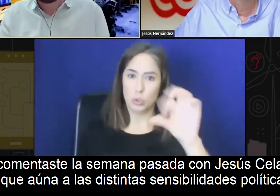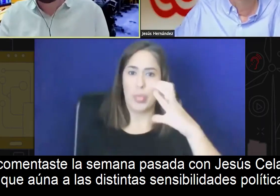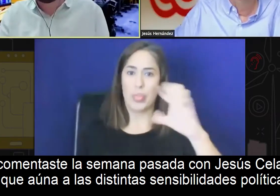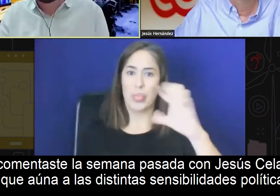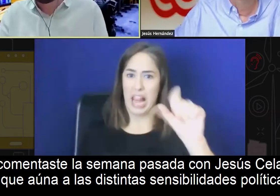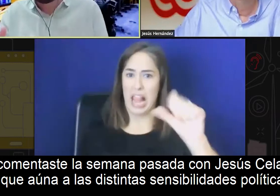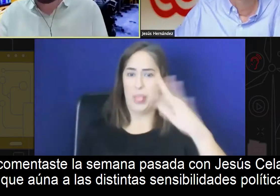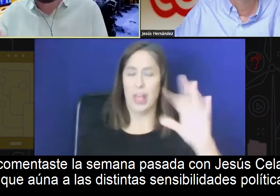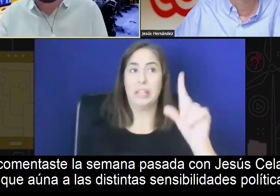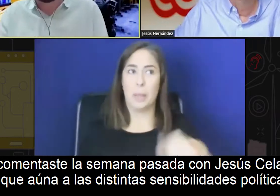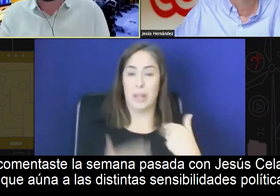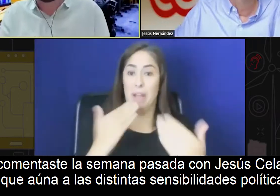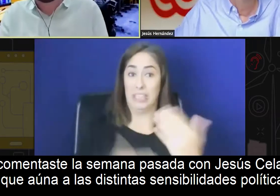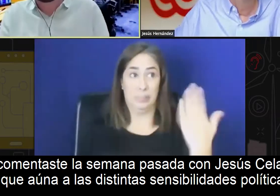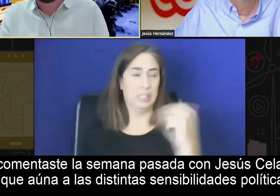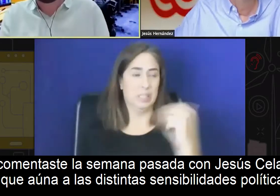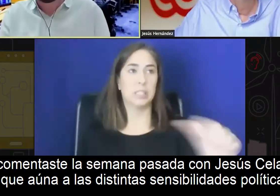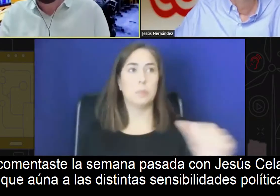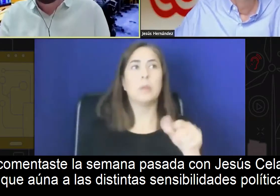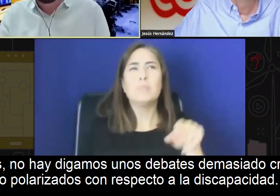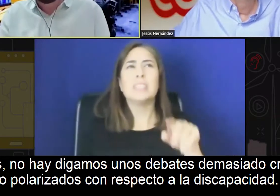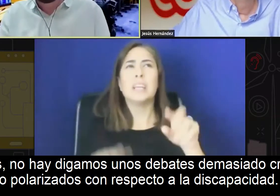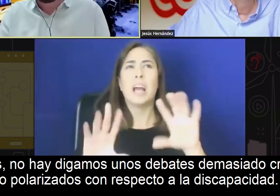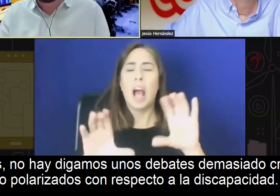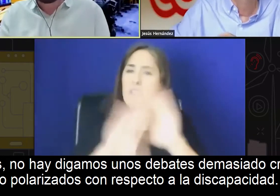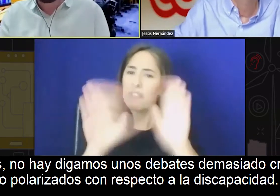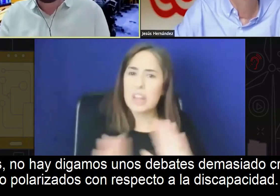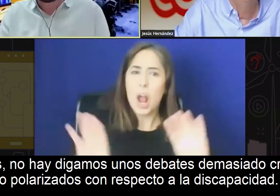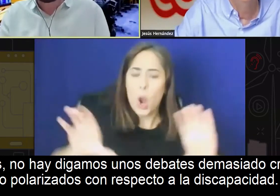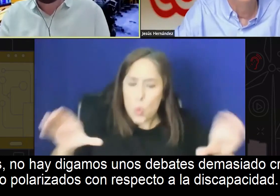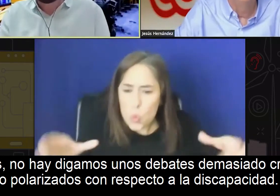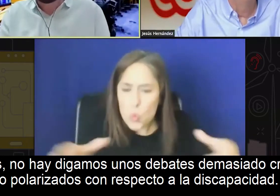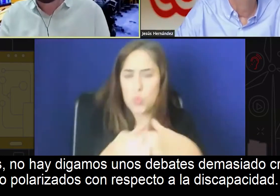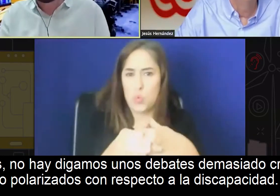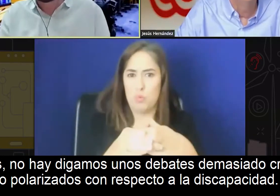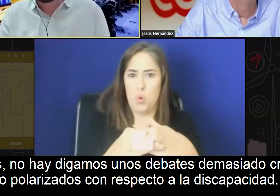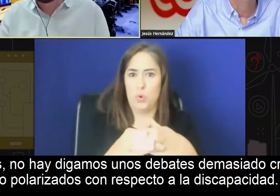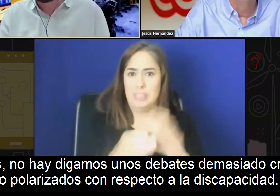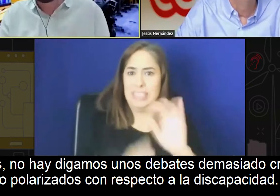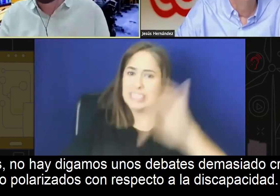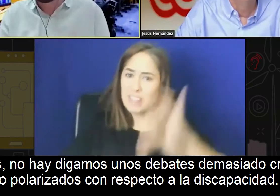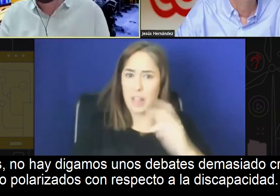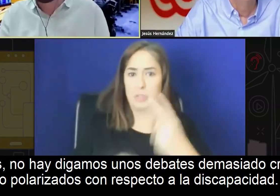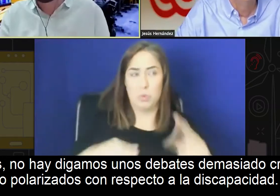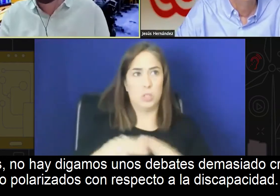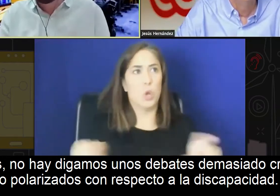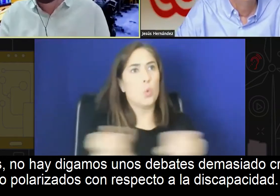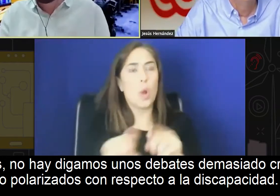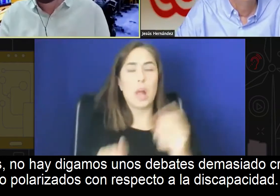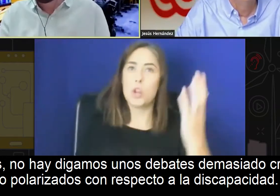a todas las distintas sensibilidades políticas. Entonces, no hay, digamos, unos